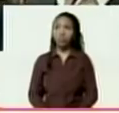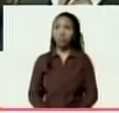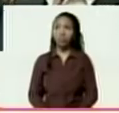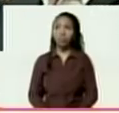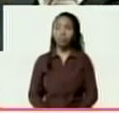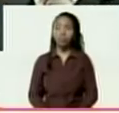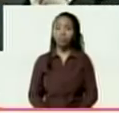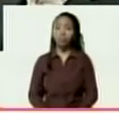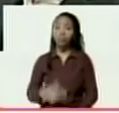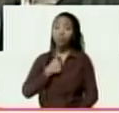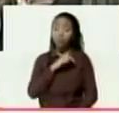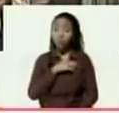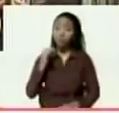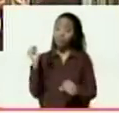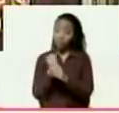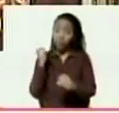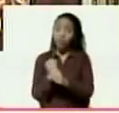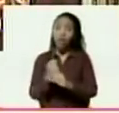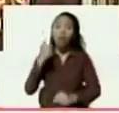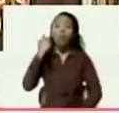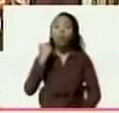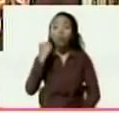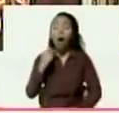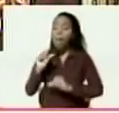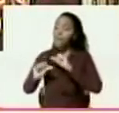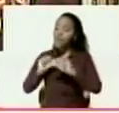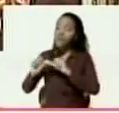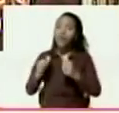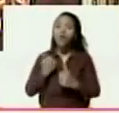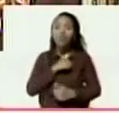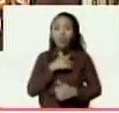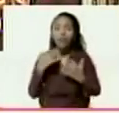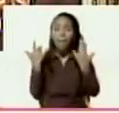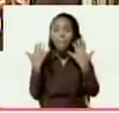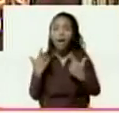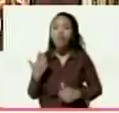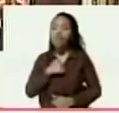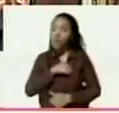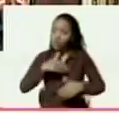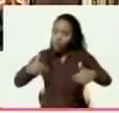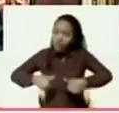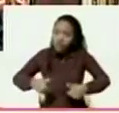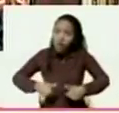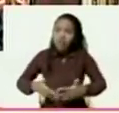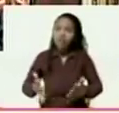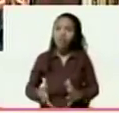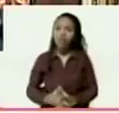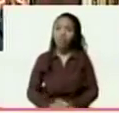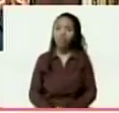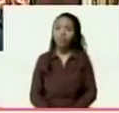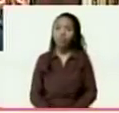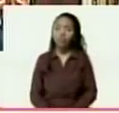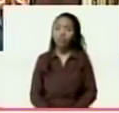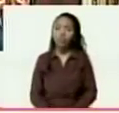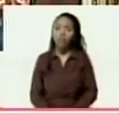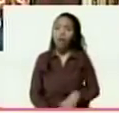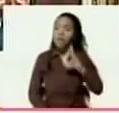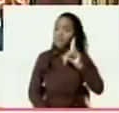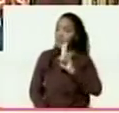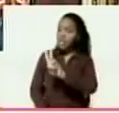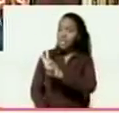Nosotros somos trabajadores que nos acostumbramos a producir con nuestras manos, con nuestro esfuerzo. Tenemos